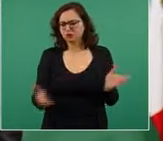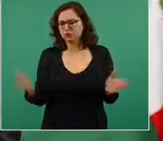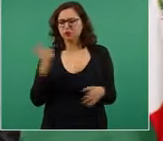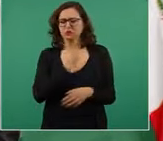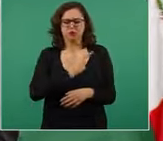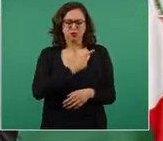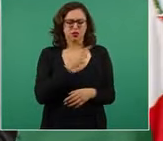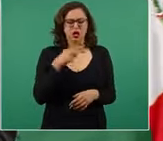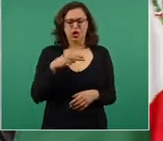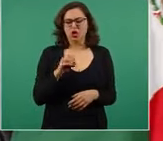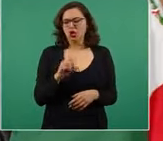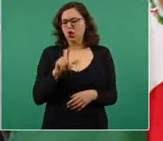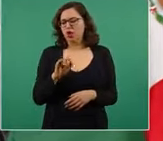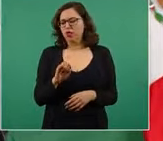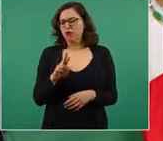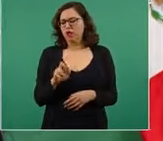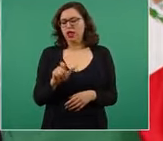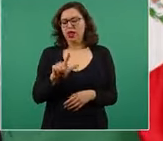siempre guardaron silencio